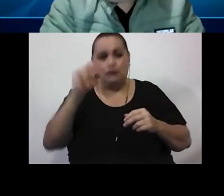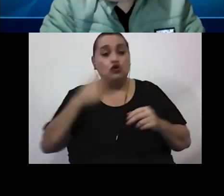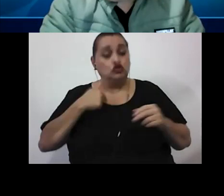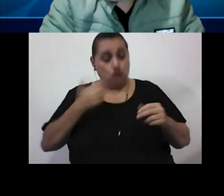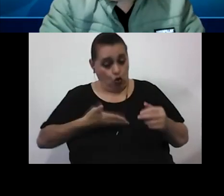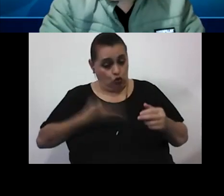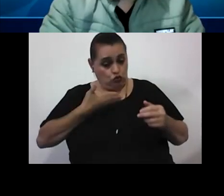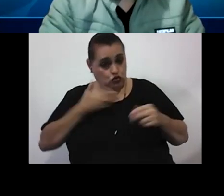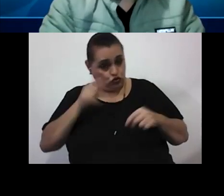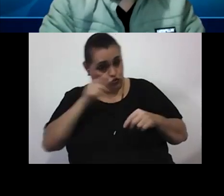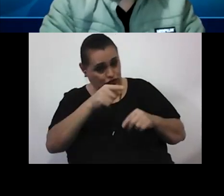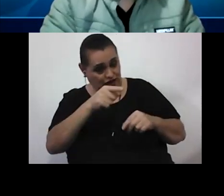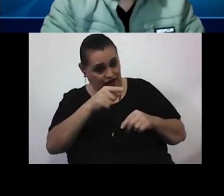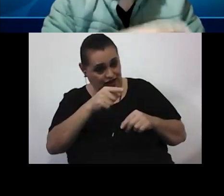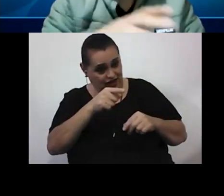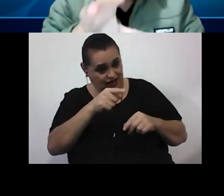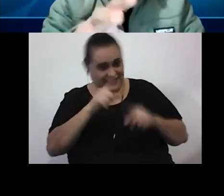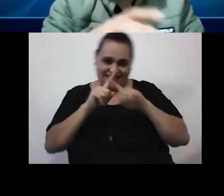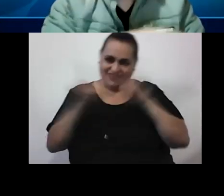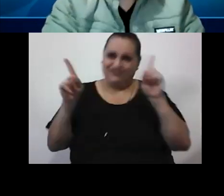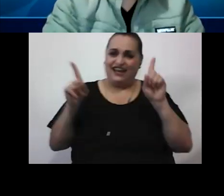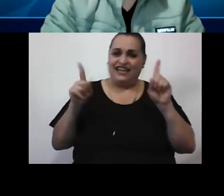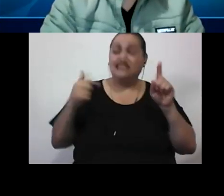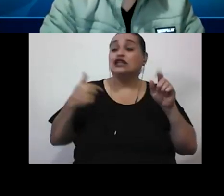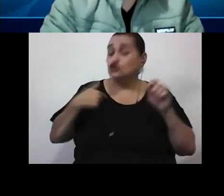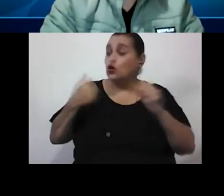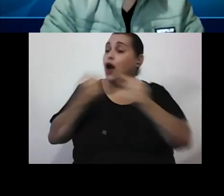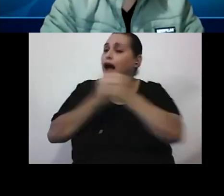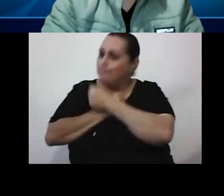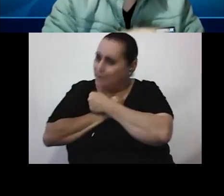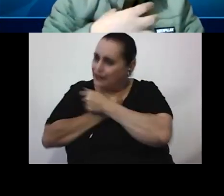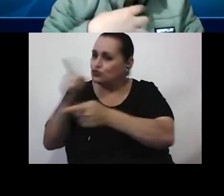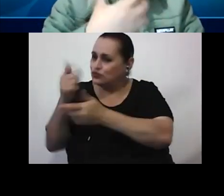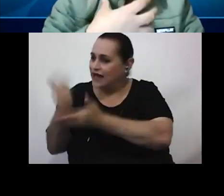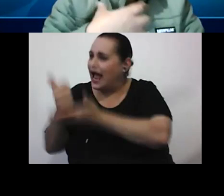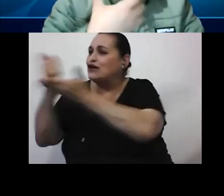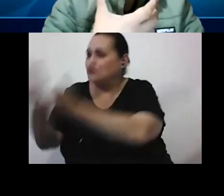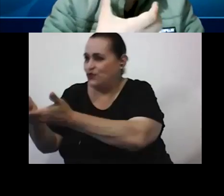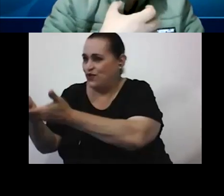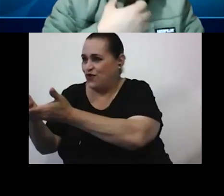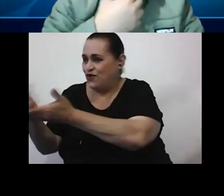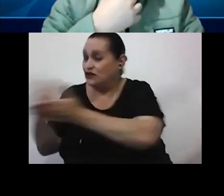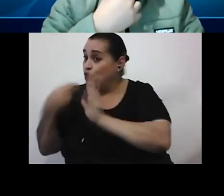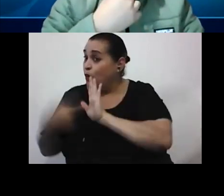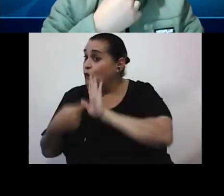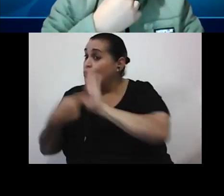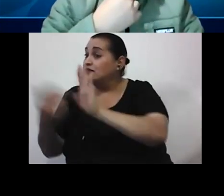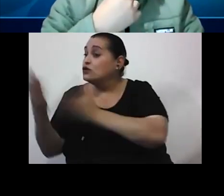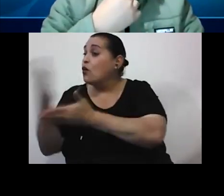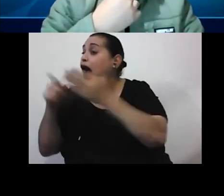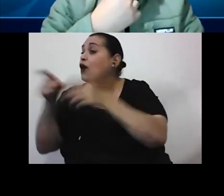vos, que decir, aprecio la ayuda que brindas, porque estoy destacando algo que la persona